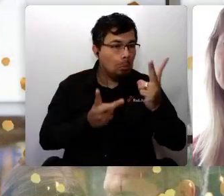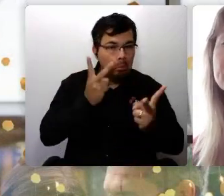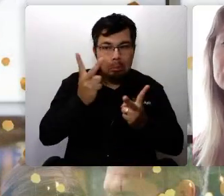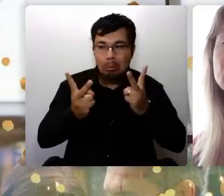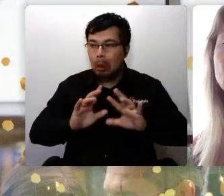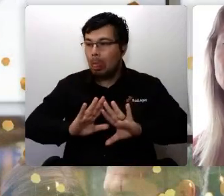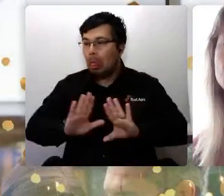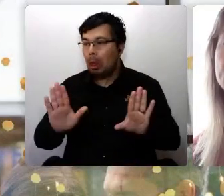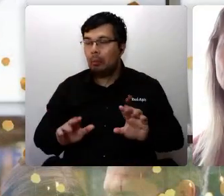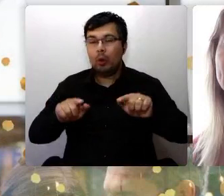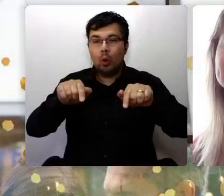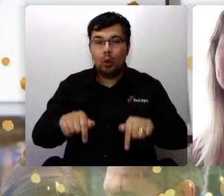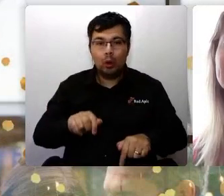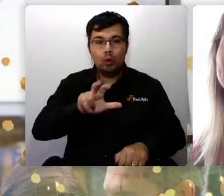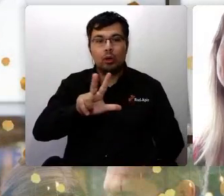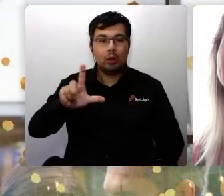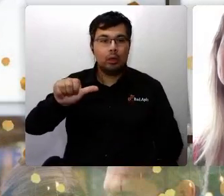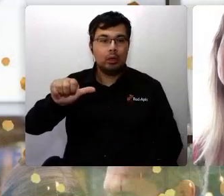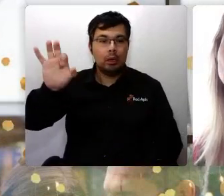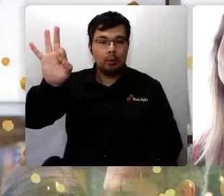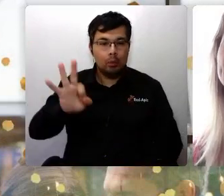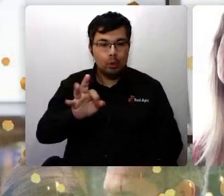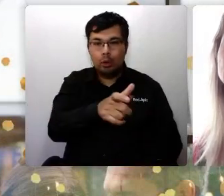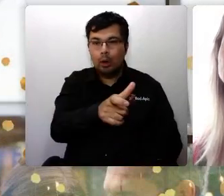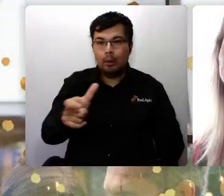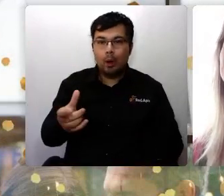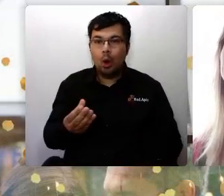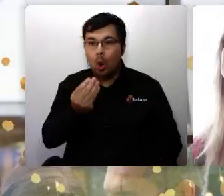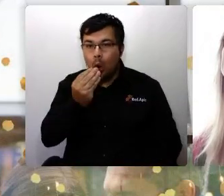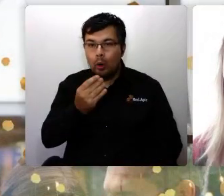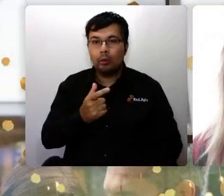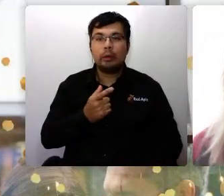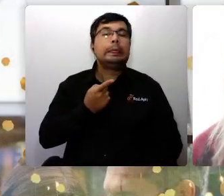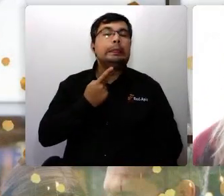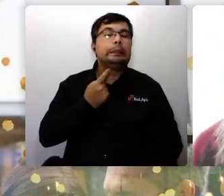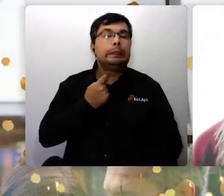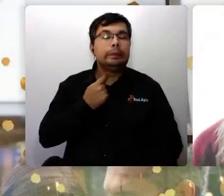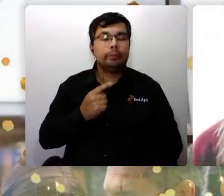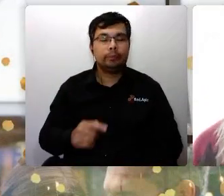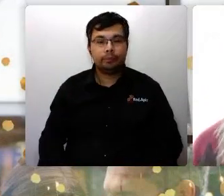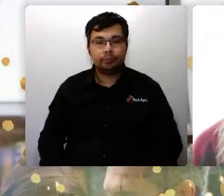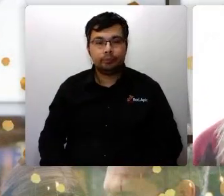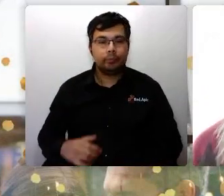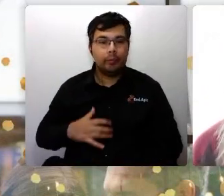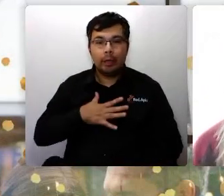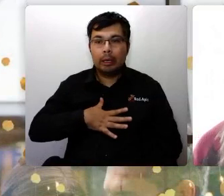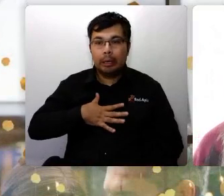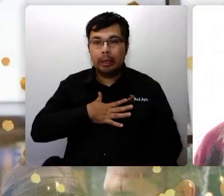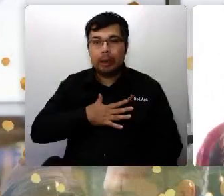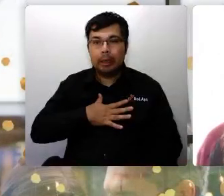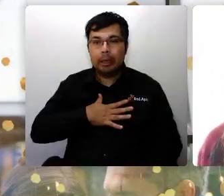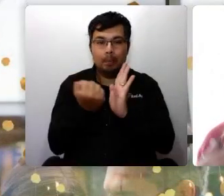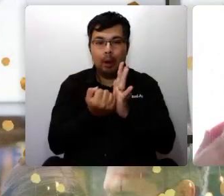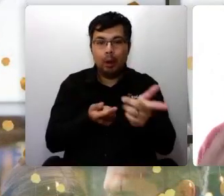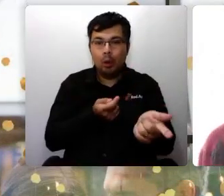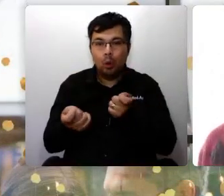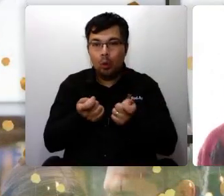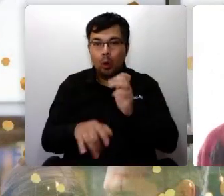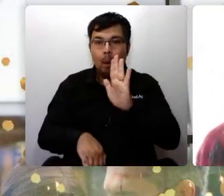el 86% de los consumidores desean que las marcas y los comercios sean más innovadores digitalmente. O sea, la verdad es que nos